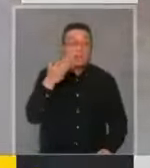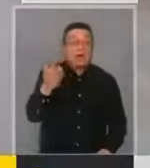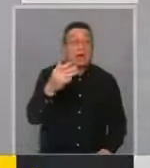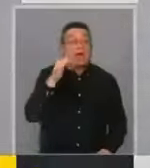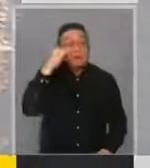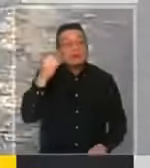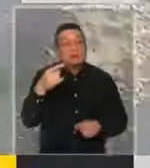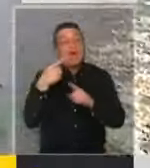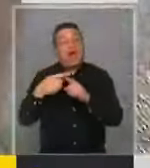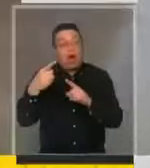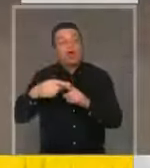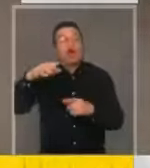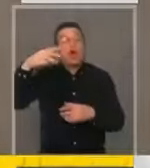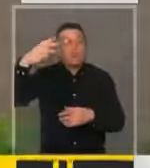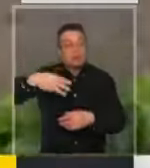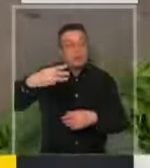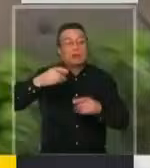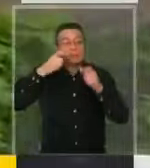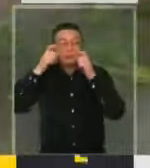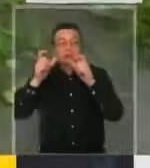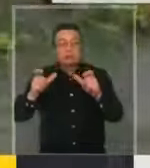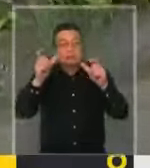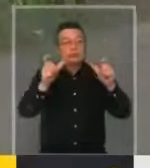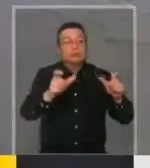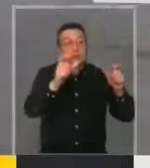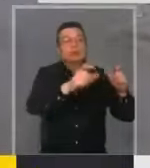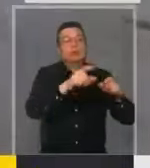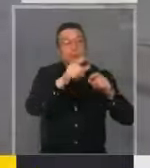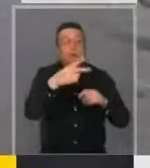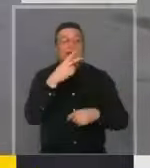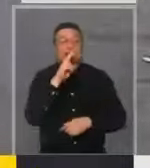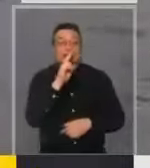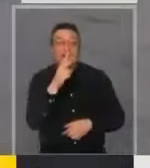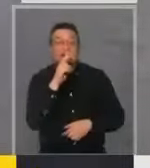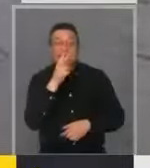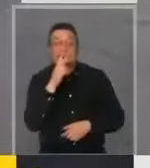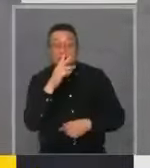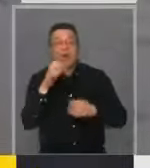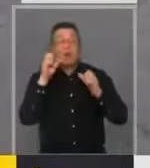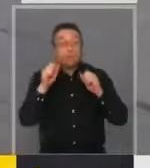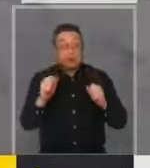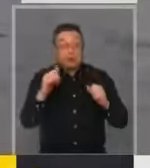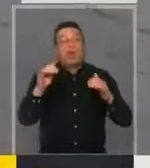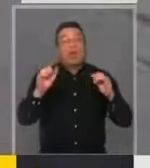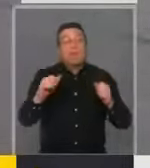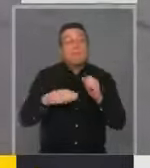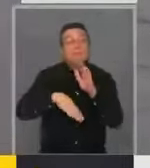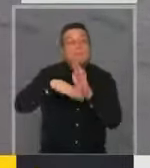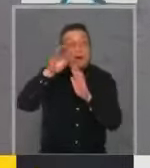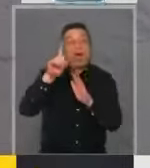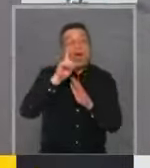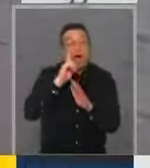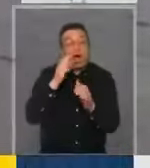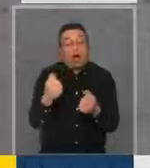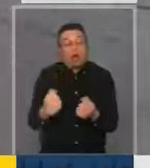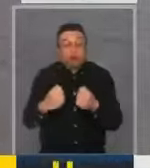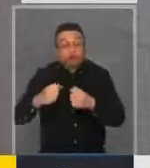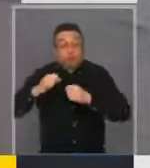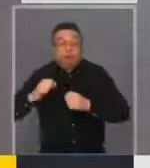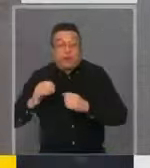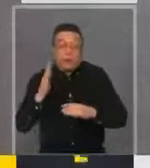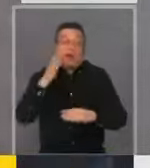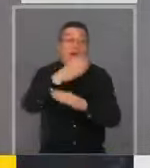otras municipalidades que monitorean, insisto, las transmisiones, los canales de televisión y que pueden tener una mayor cantidad de recursos y pueden ir